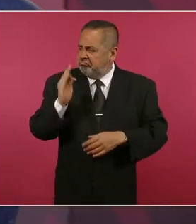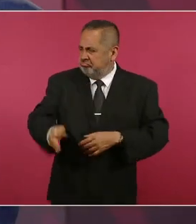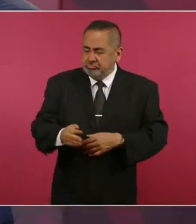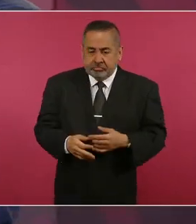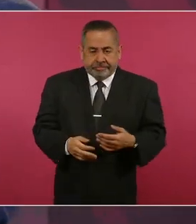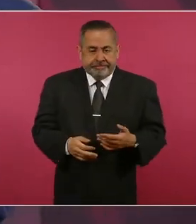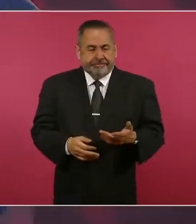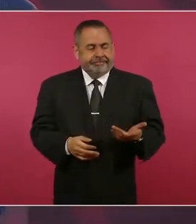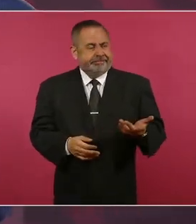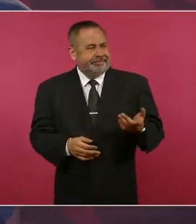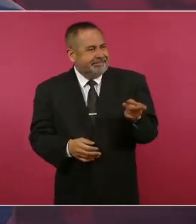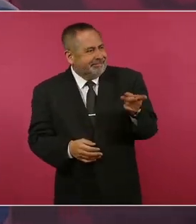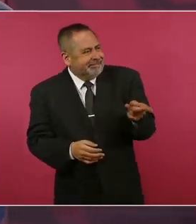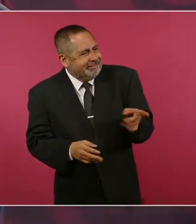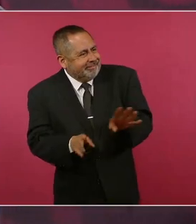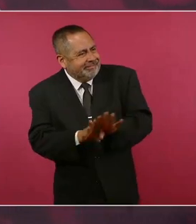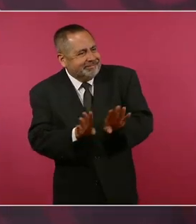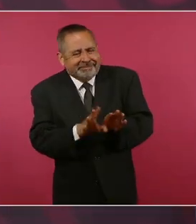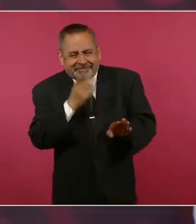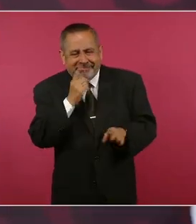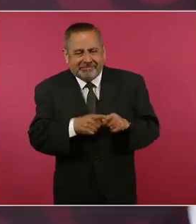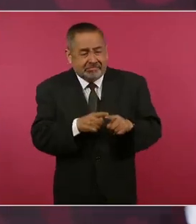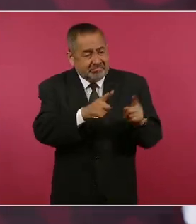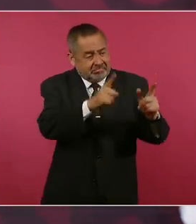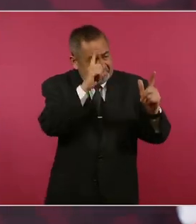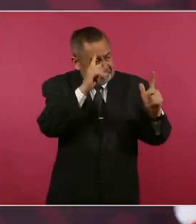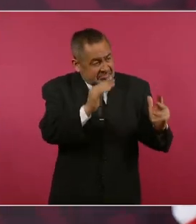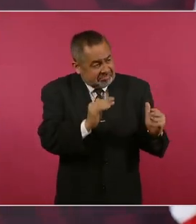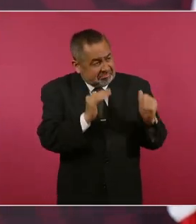Estamos hablando de la cúpula,